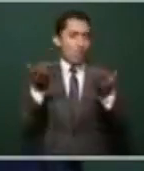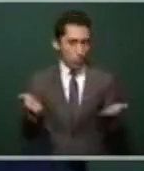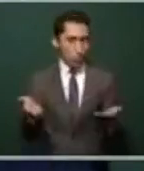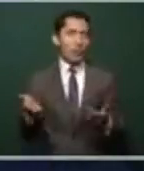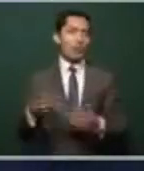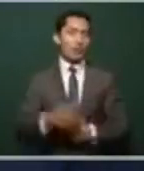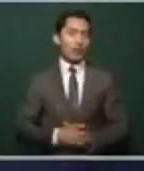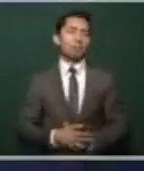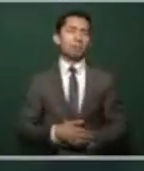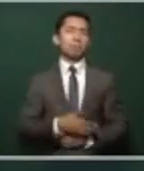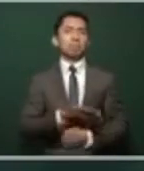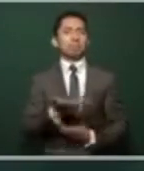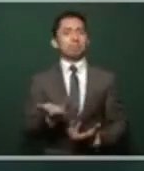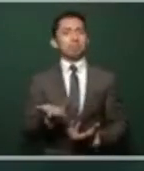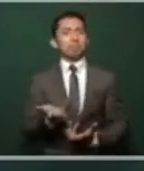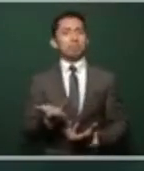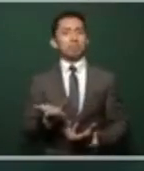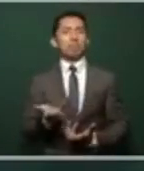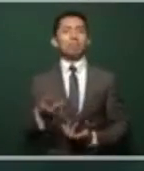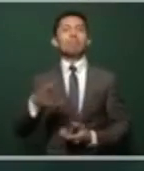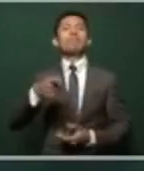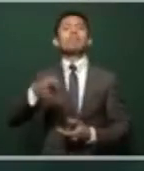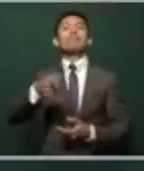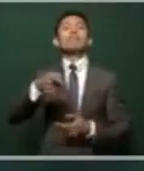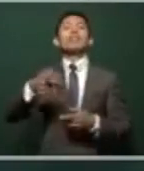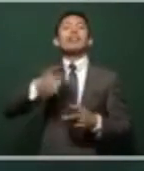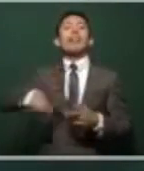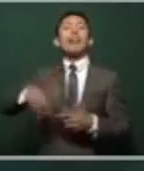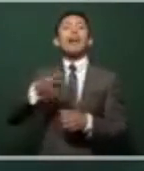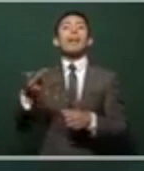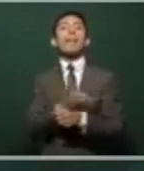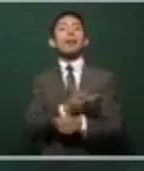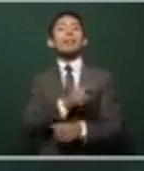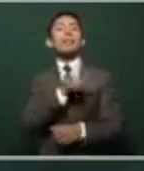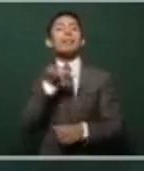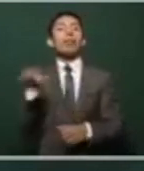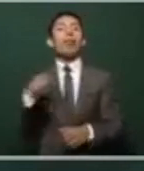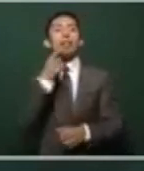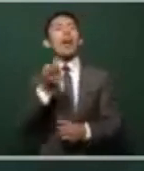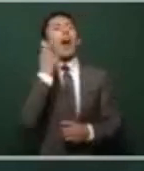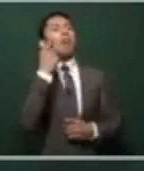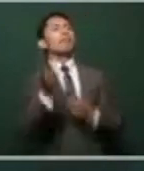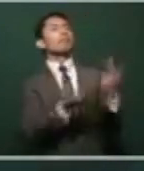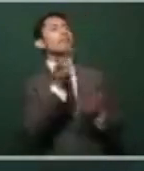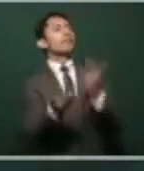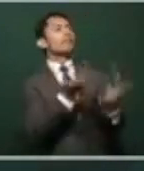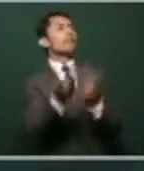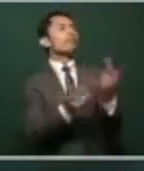pues se lanzan haciendo cuestionamientos,